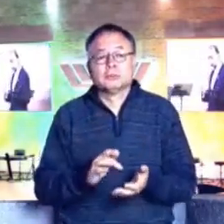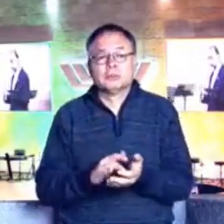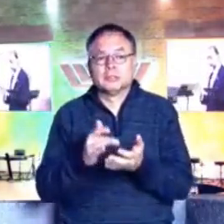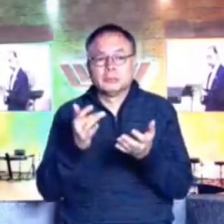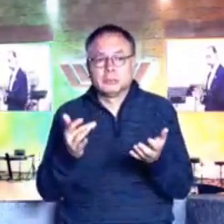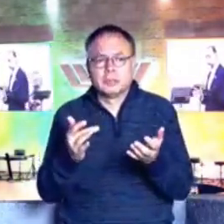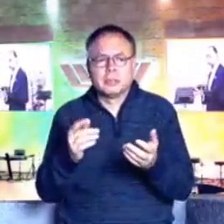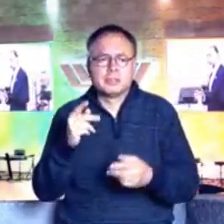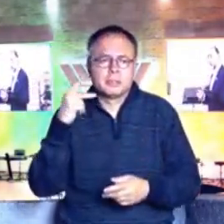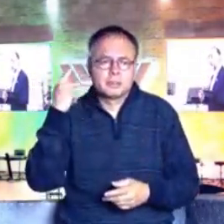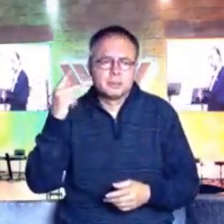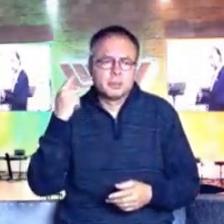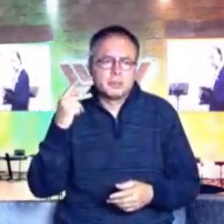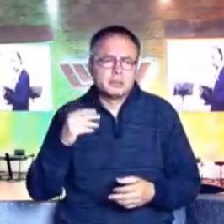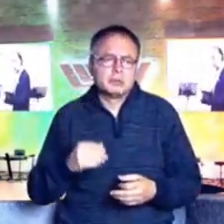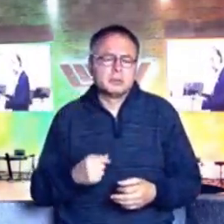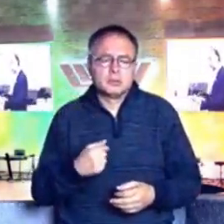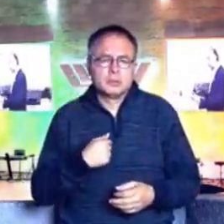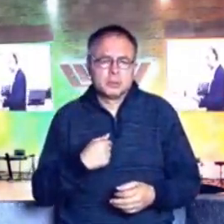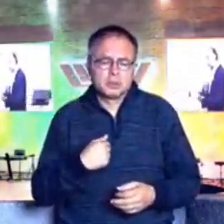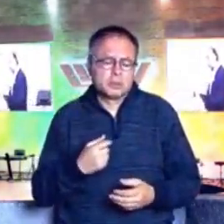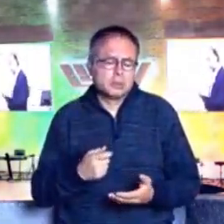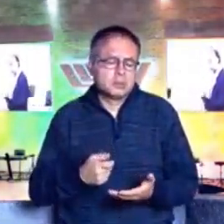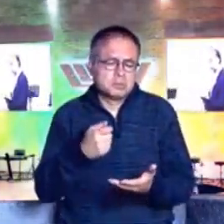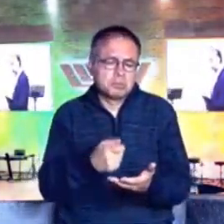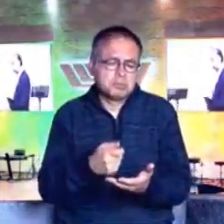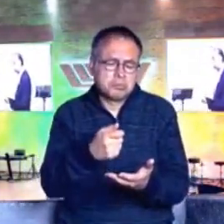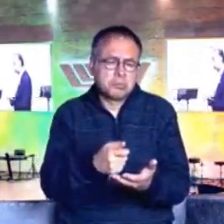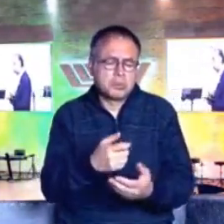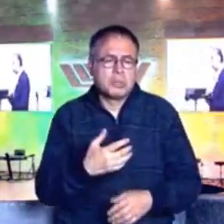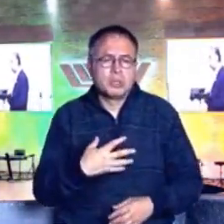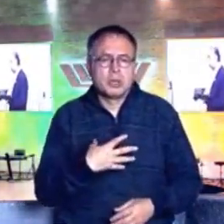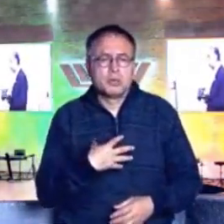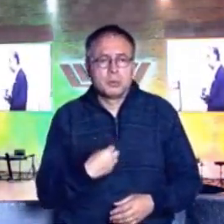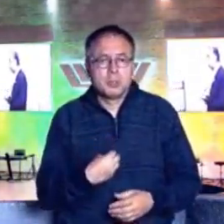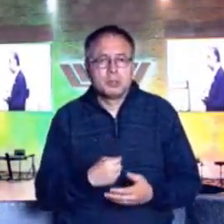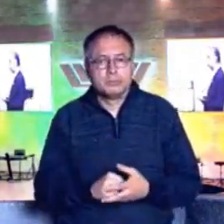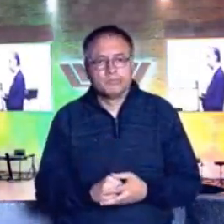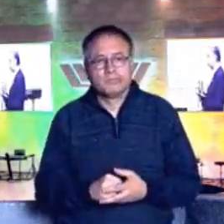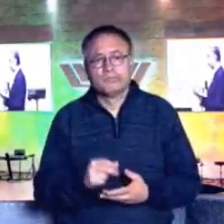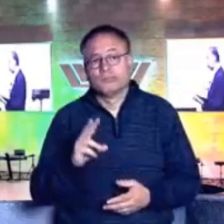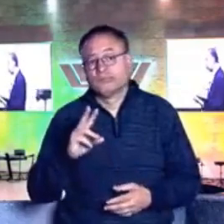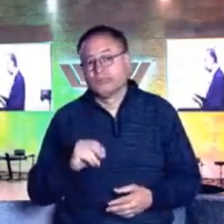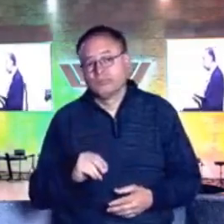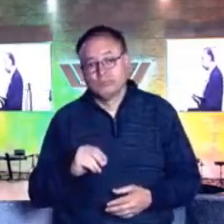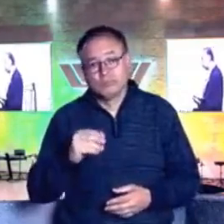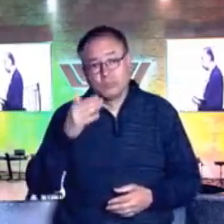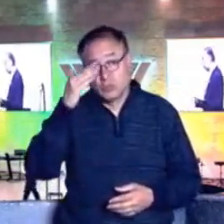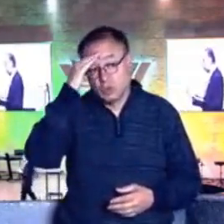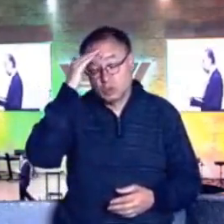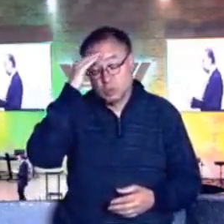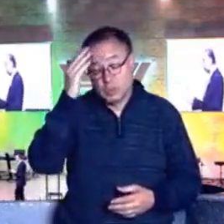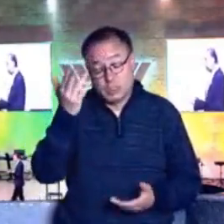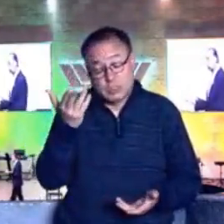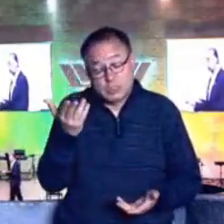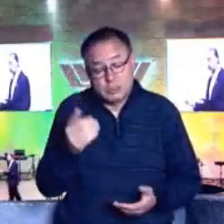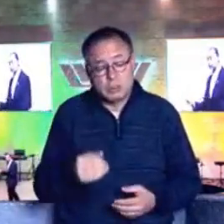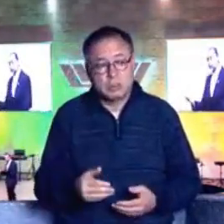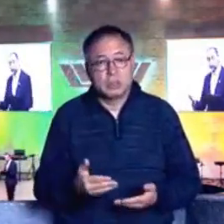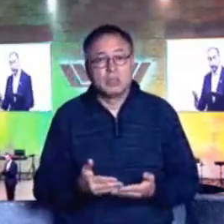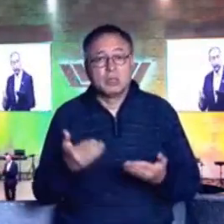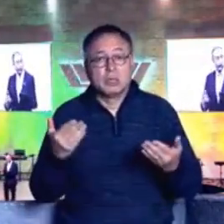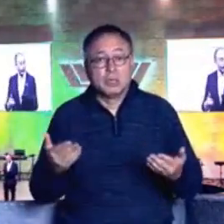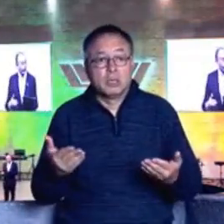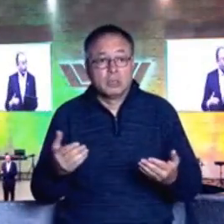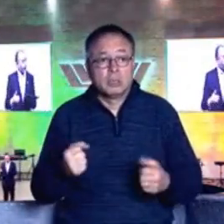bien con mi hijo pero también he tenido la otra parte de la historia no no es que nunca lo hice nunca pensé que ese momento llegara y ahora tengo una demanda más de